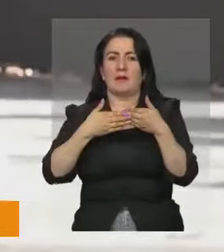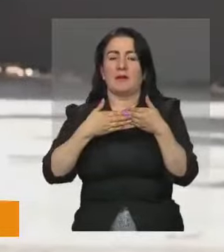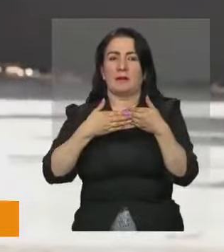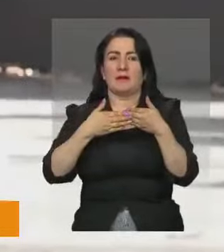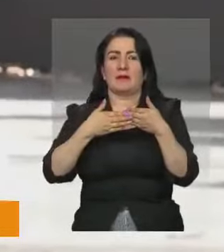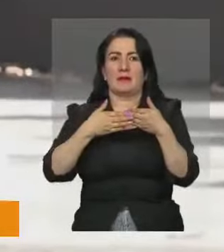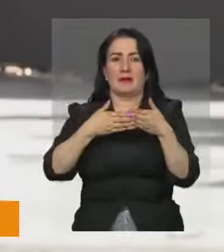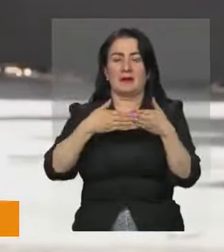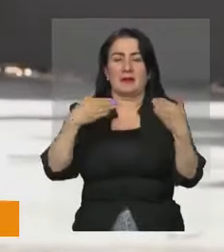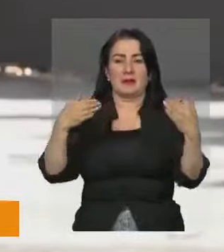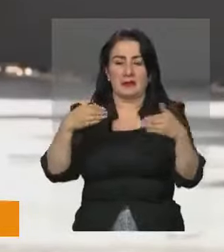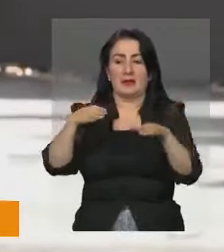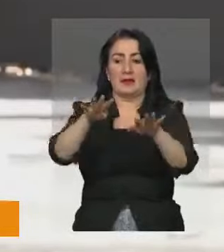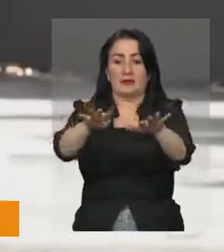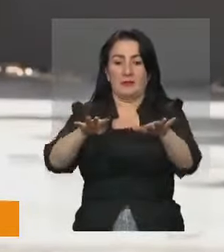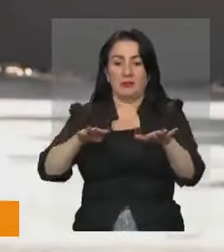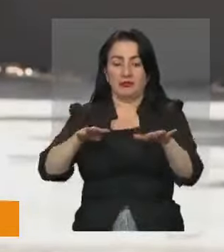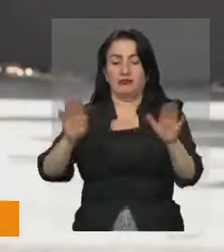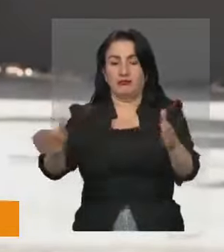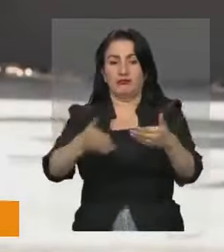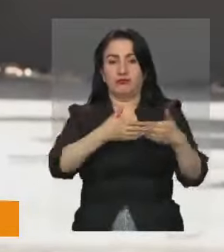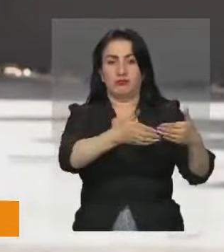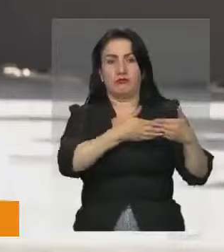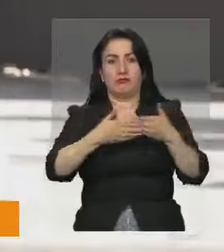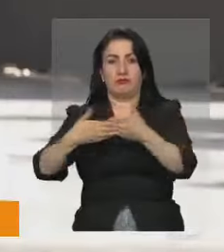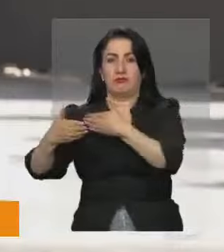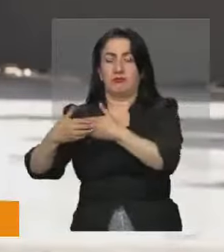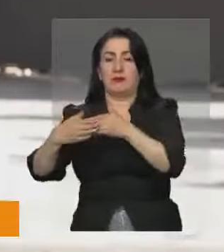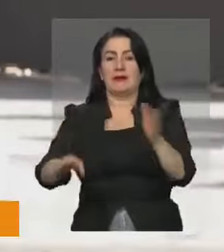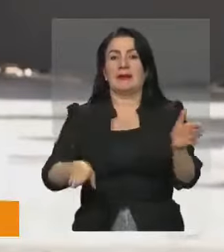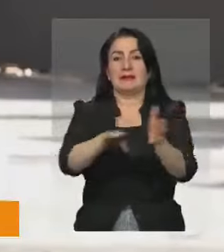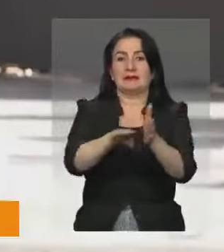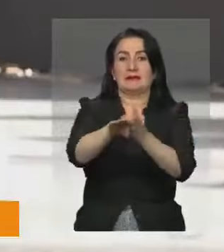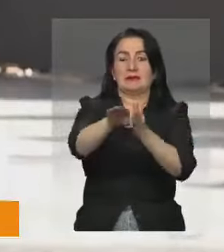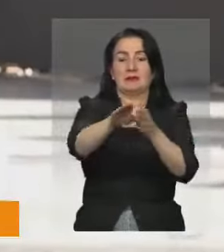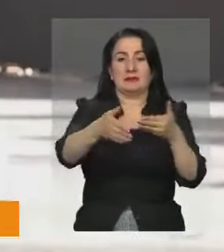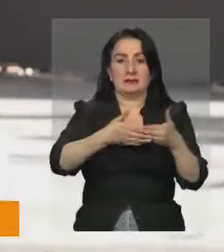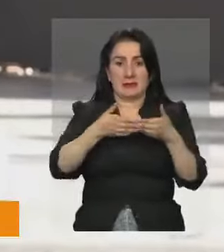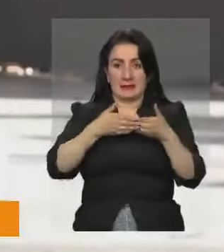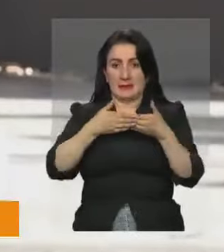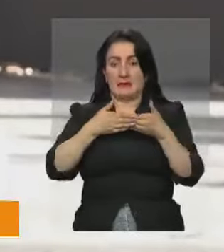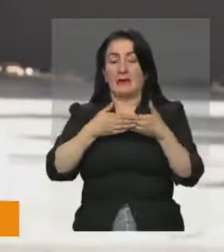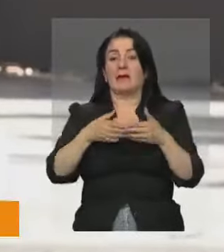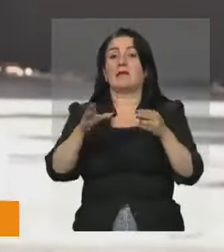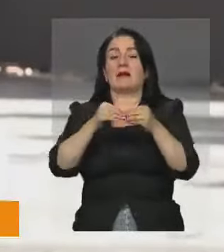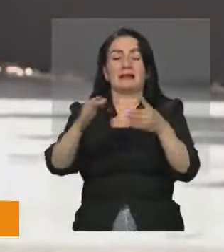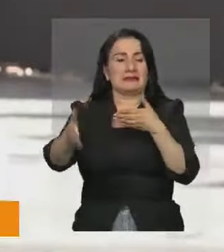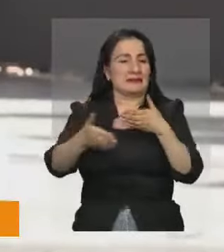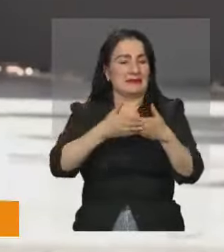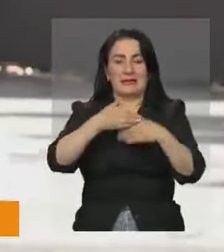se cerraron carriles mixtos en las zonas donde se han ido cerrando las estaciones, pero gradualmente